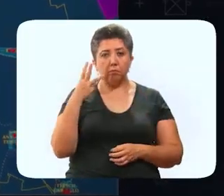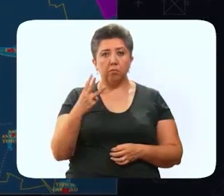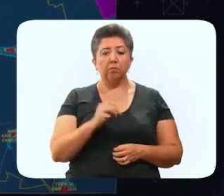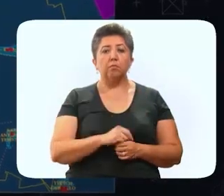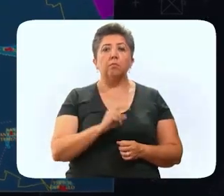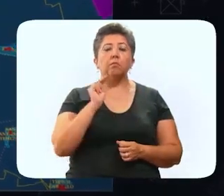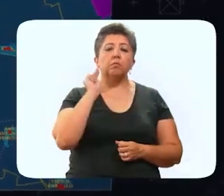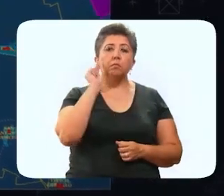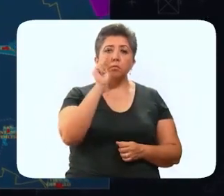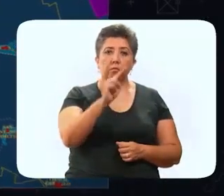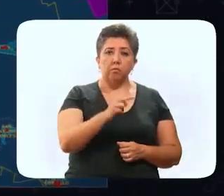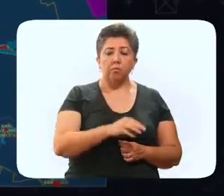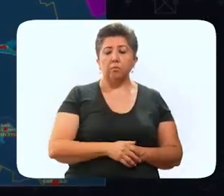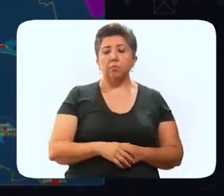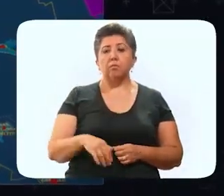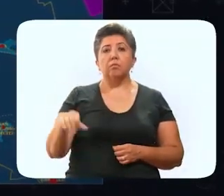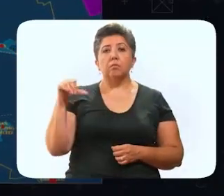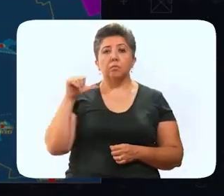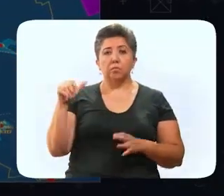17.643 en la zona norte,